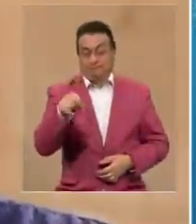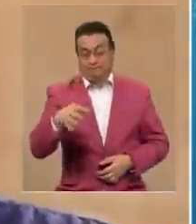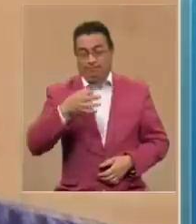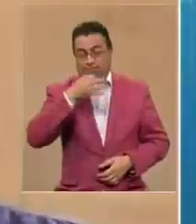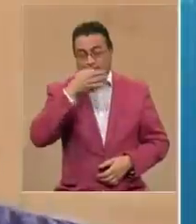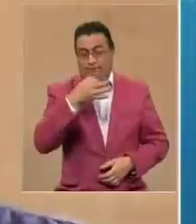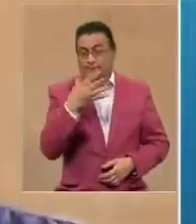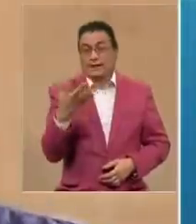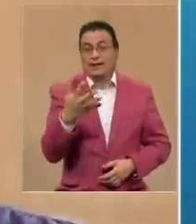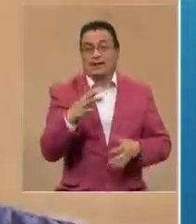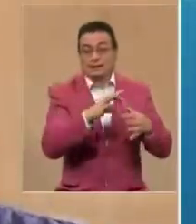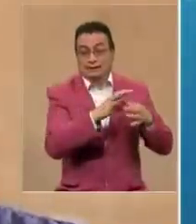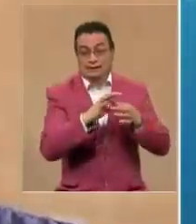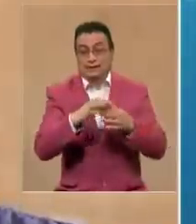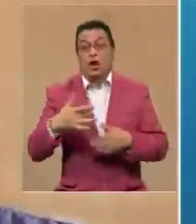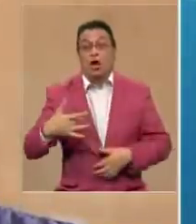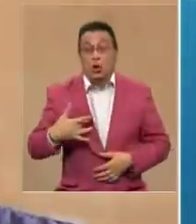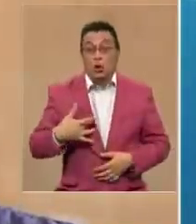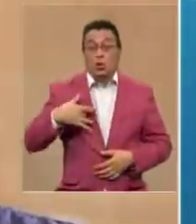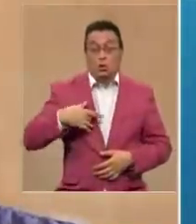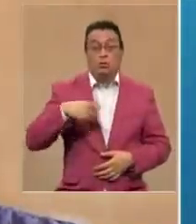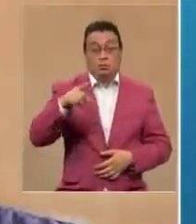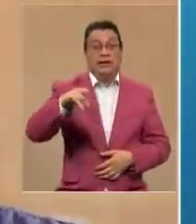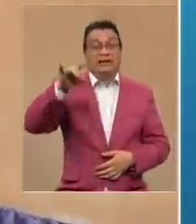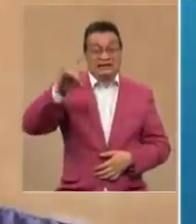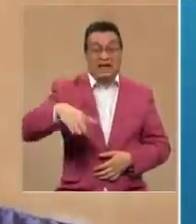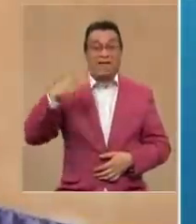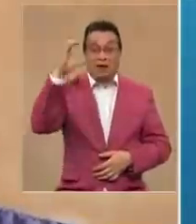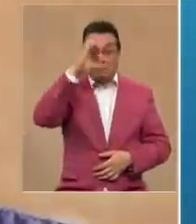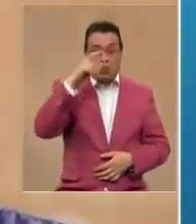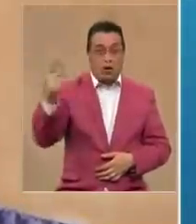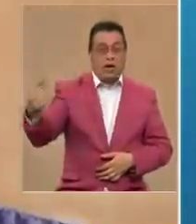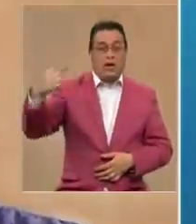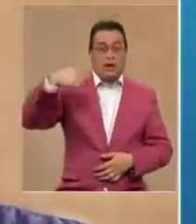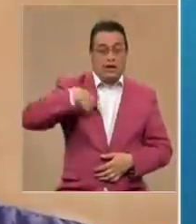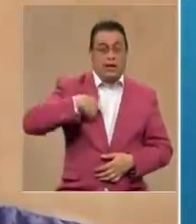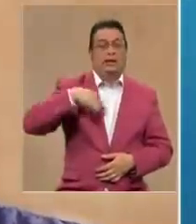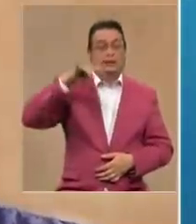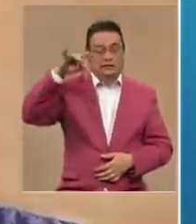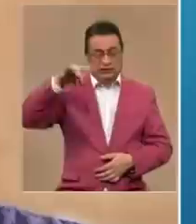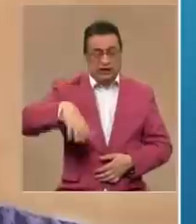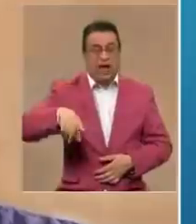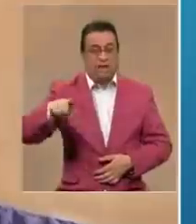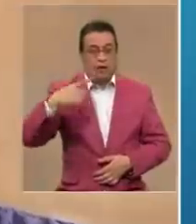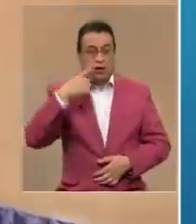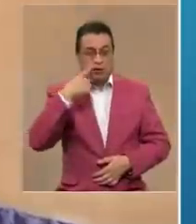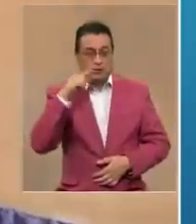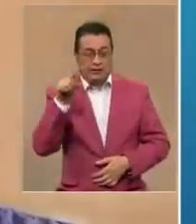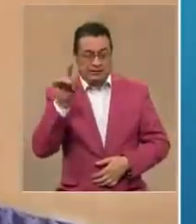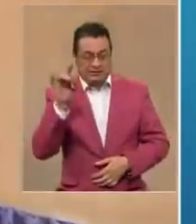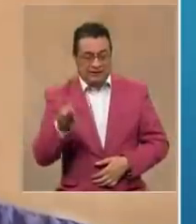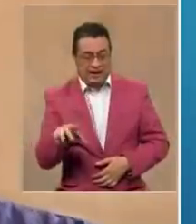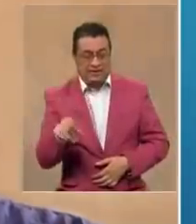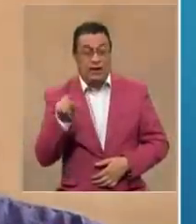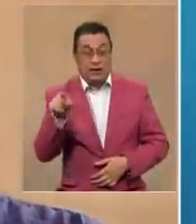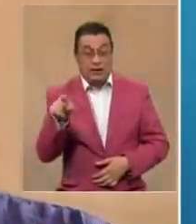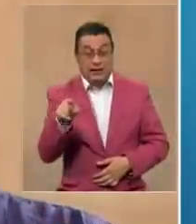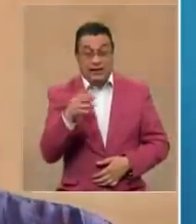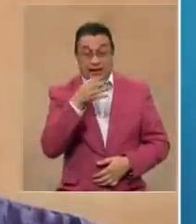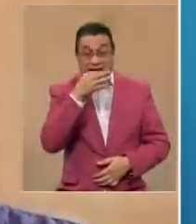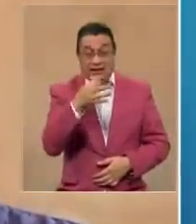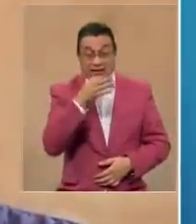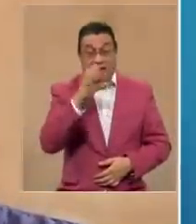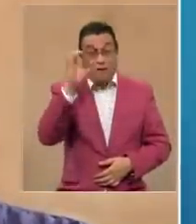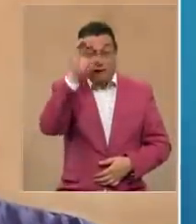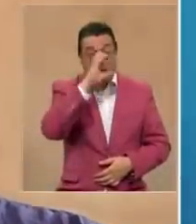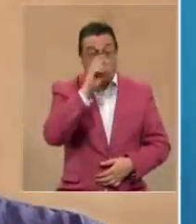también es impactante porque él sabía que lo estaban buscando por ser una persona de interés, de porque habían rumores. Y él, justamente el día de